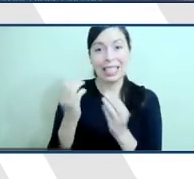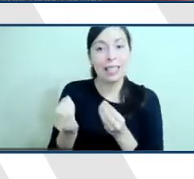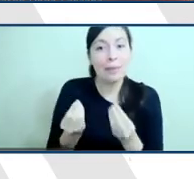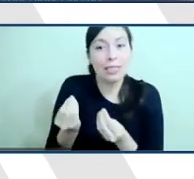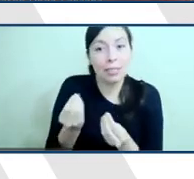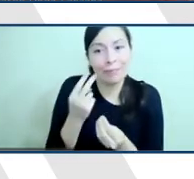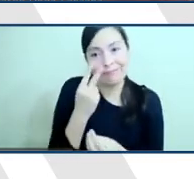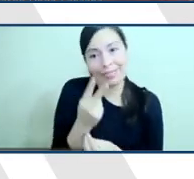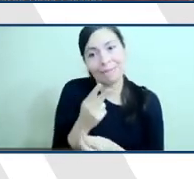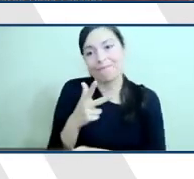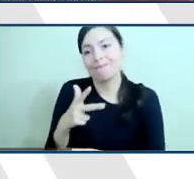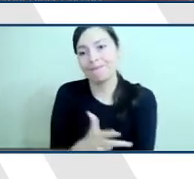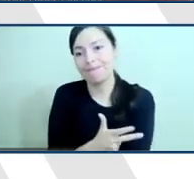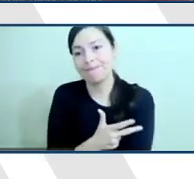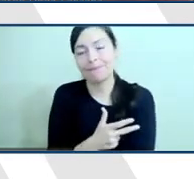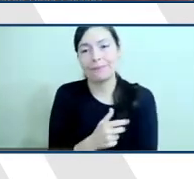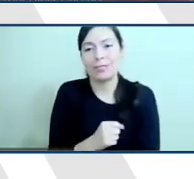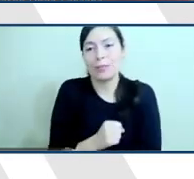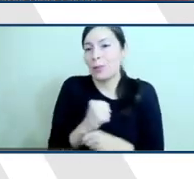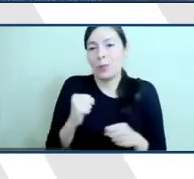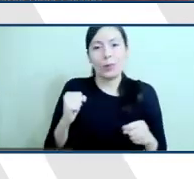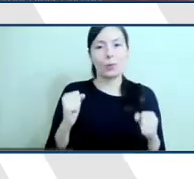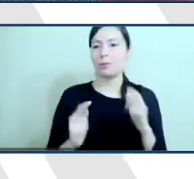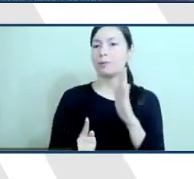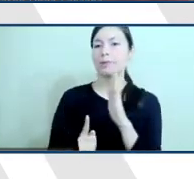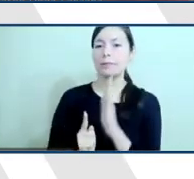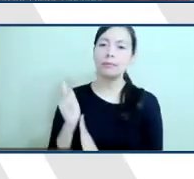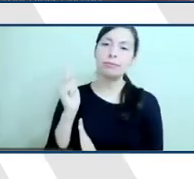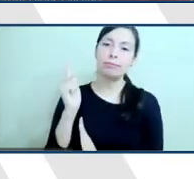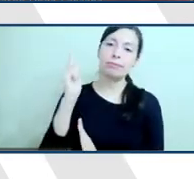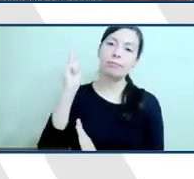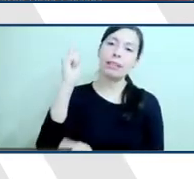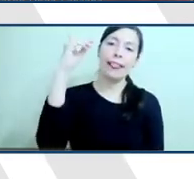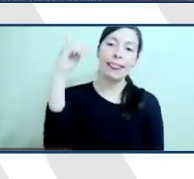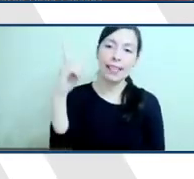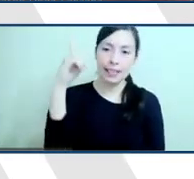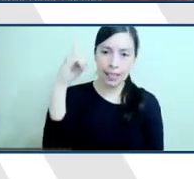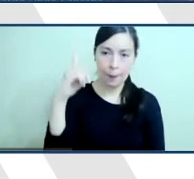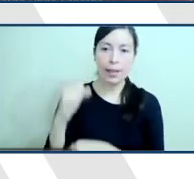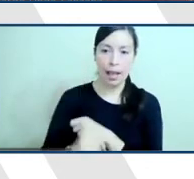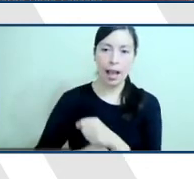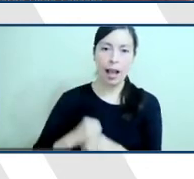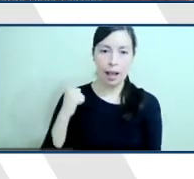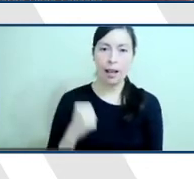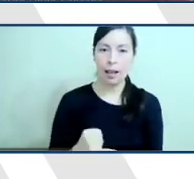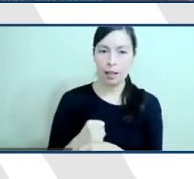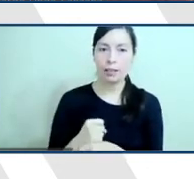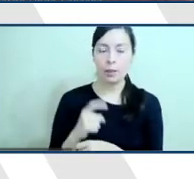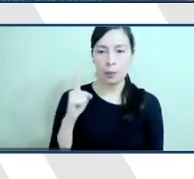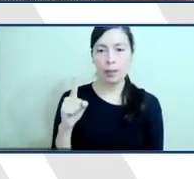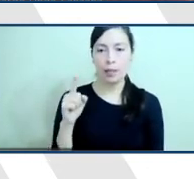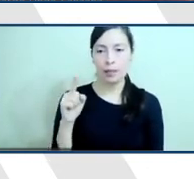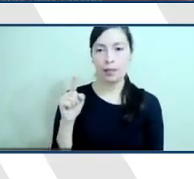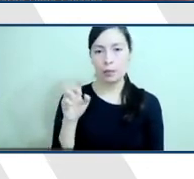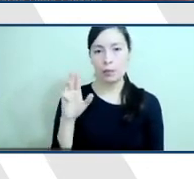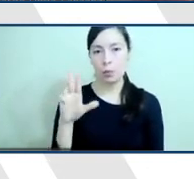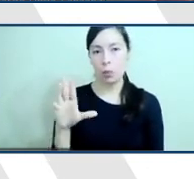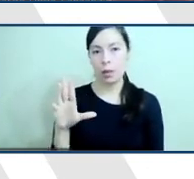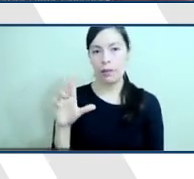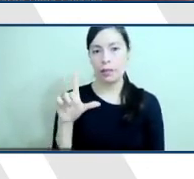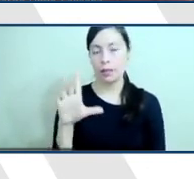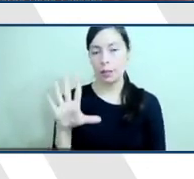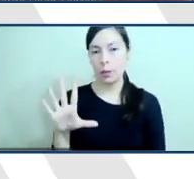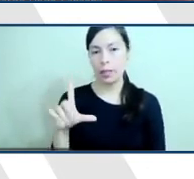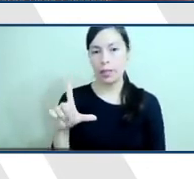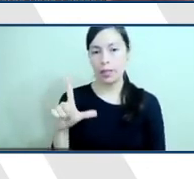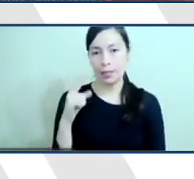pudo hacerse el despegue del Vanguard 1 en diciembre de ese año, lo cual fue una reacción, si se observan